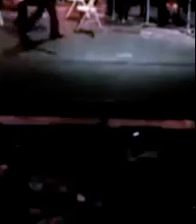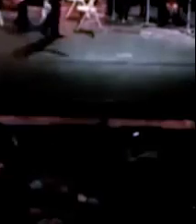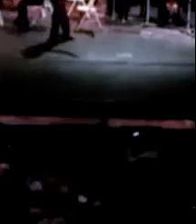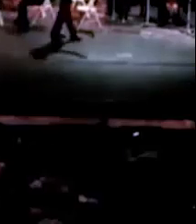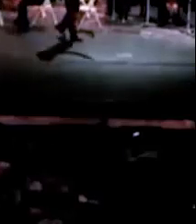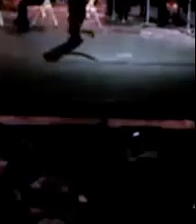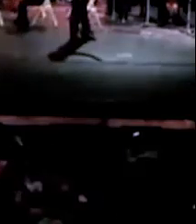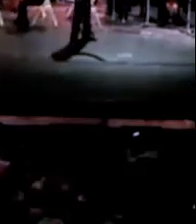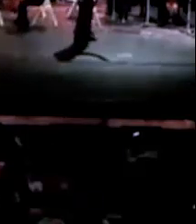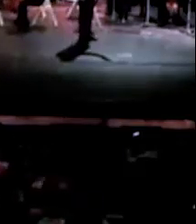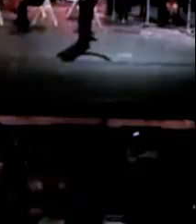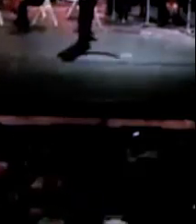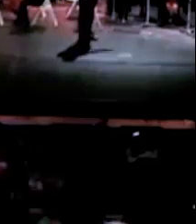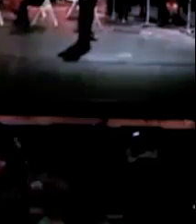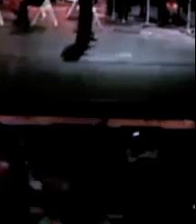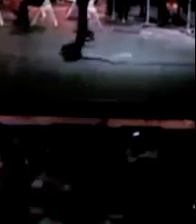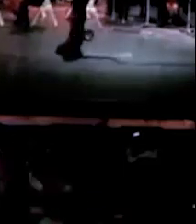porque tenemos gente